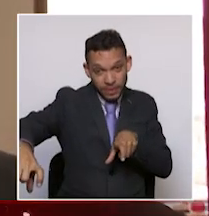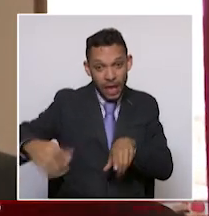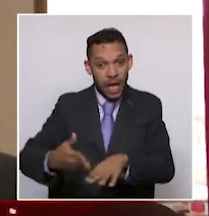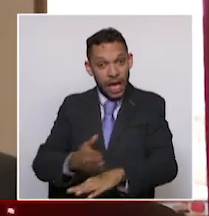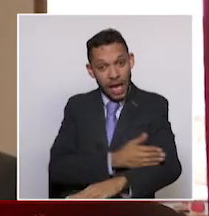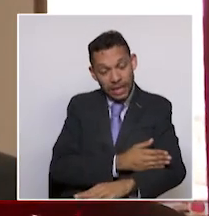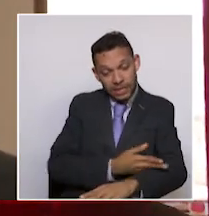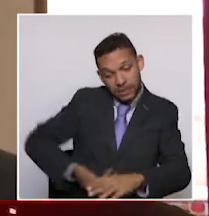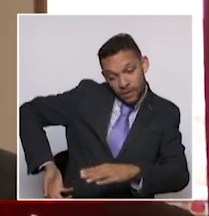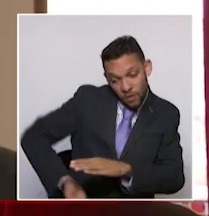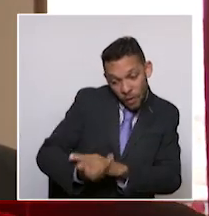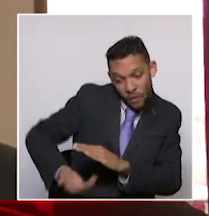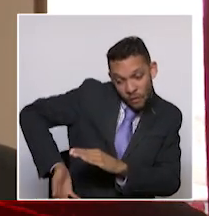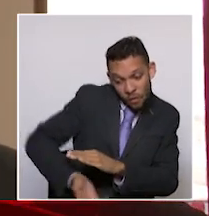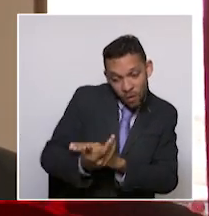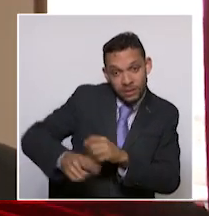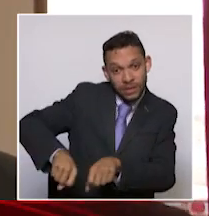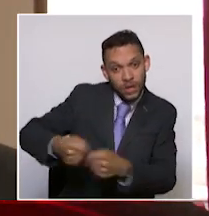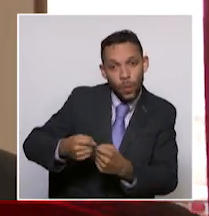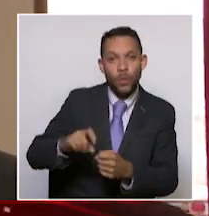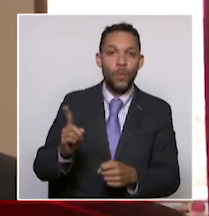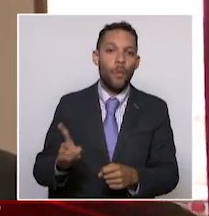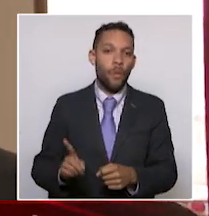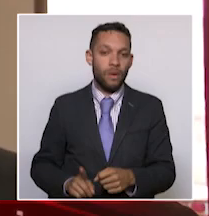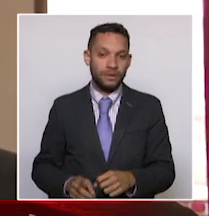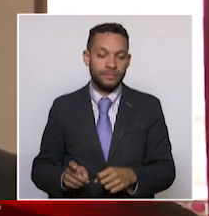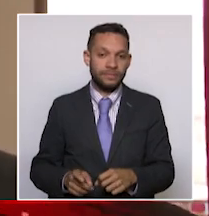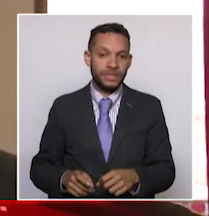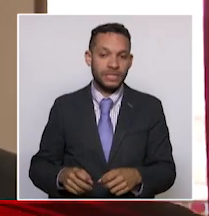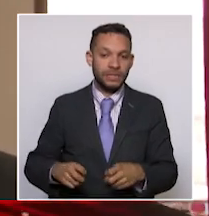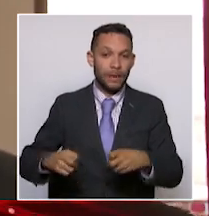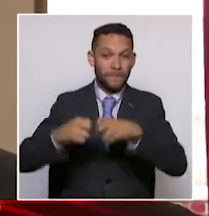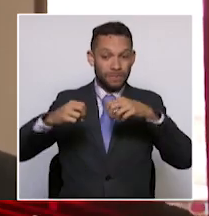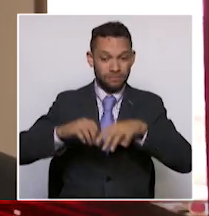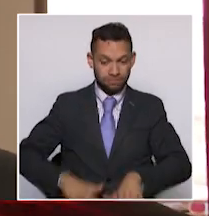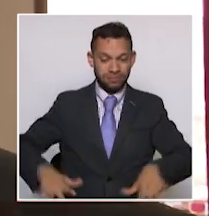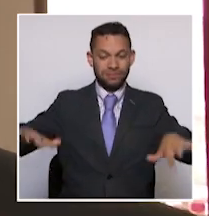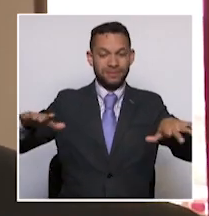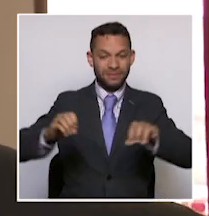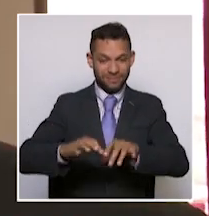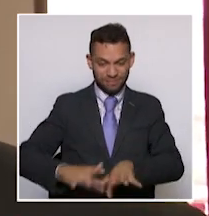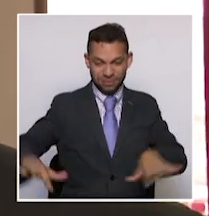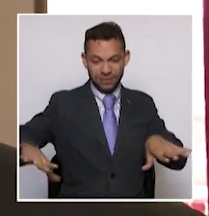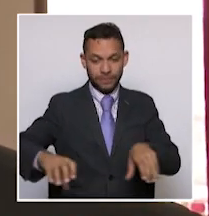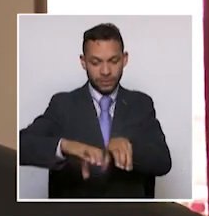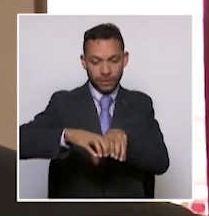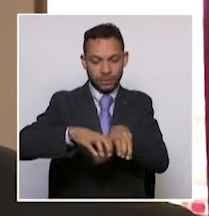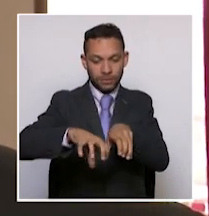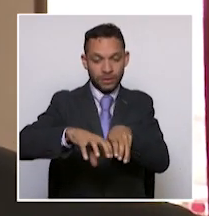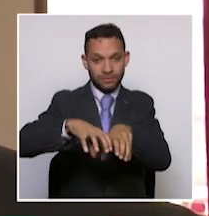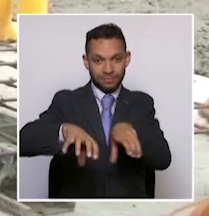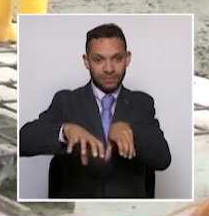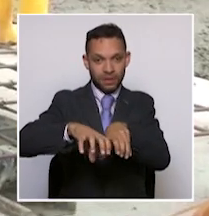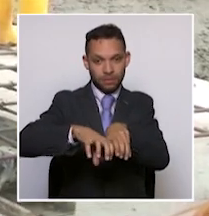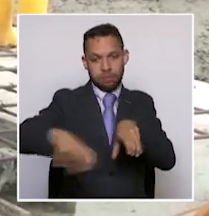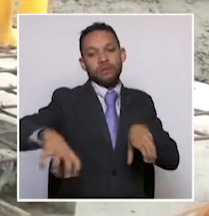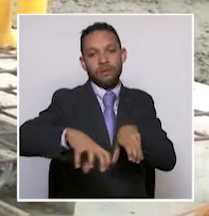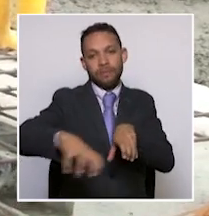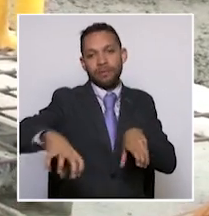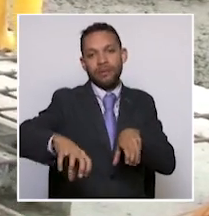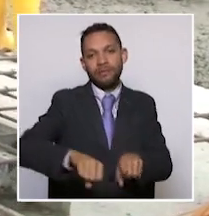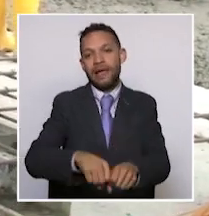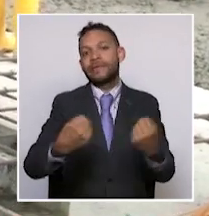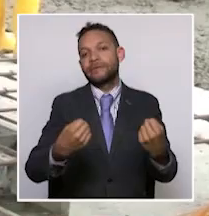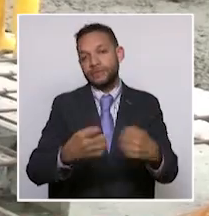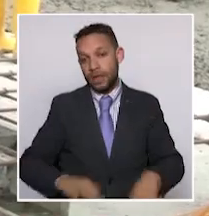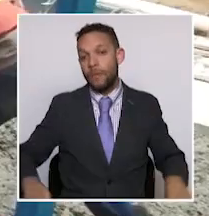la maquinaria de las obras, ¿no? Simplemente la vibración lo que hizo fue que se desempalmara el tubo. Y esto fue lo que pasó ya. En cuanto a la